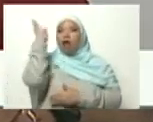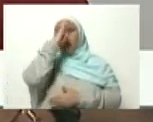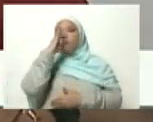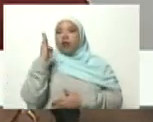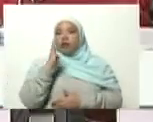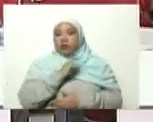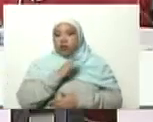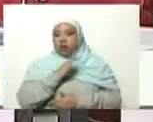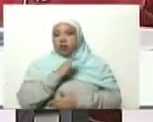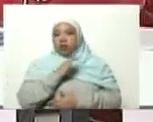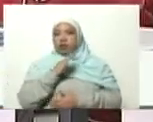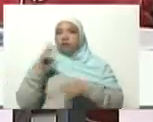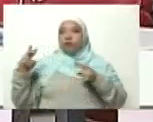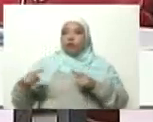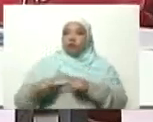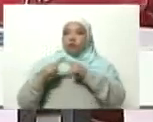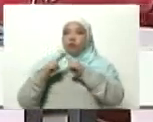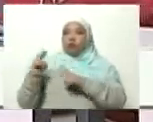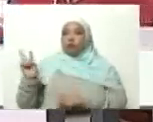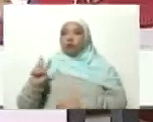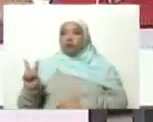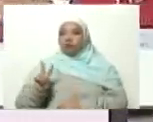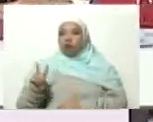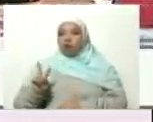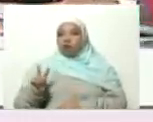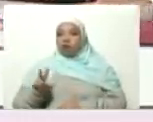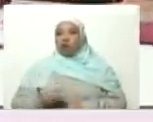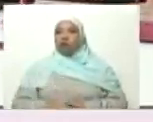reúne aquí en nuestro país.